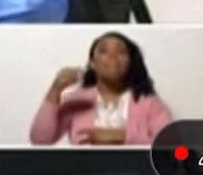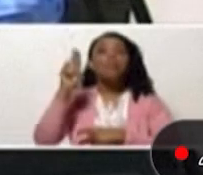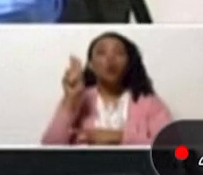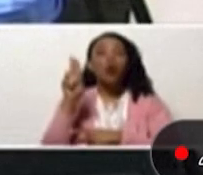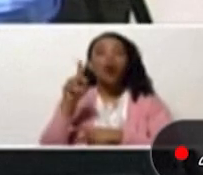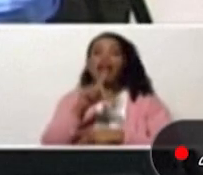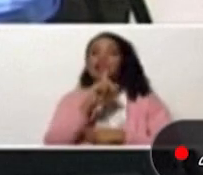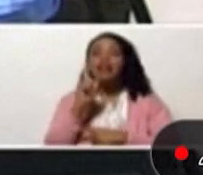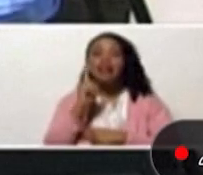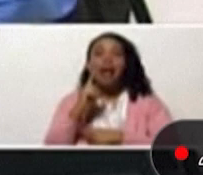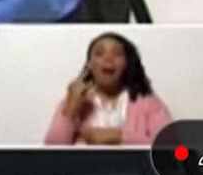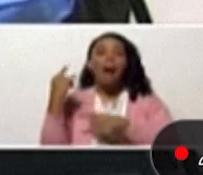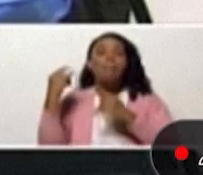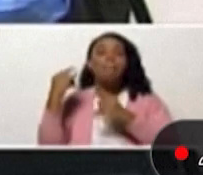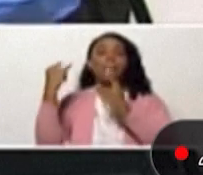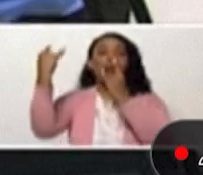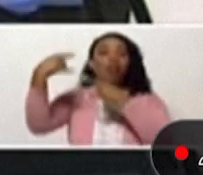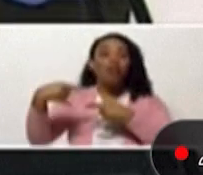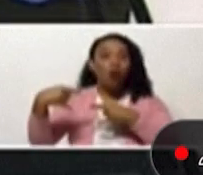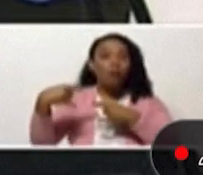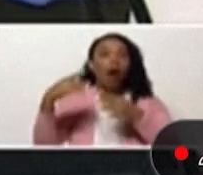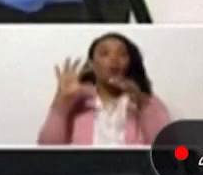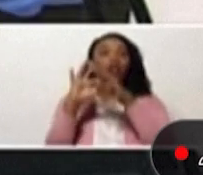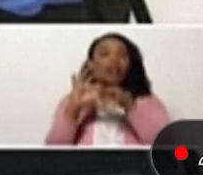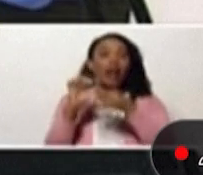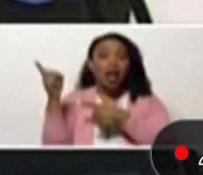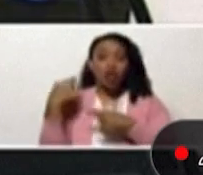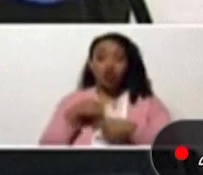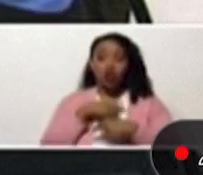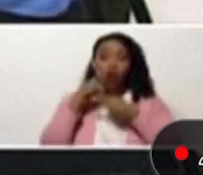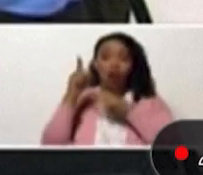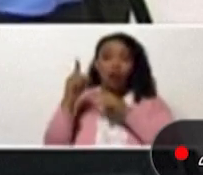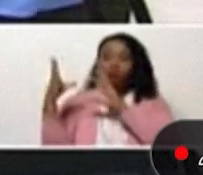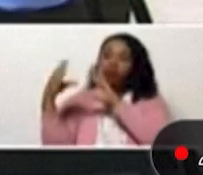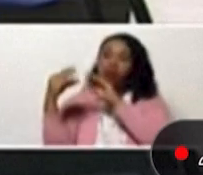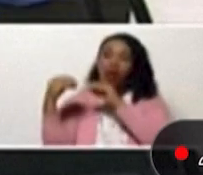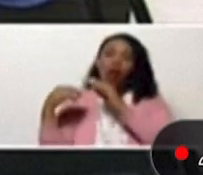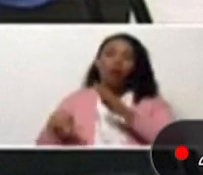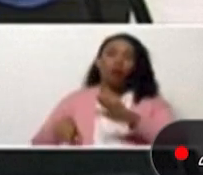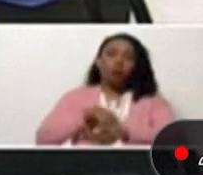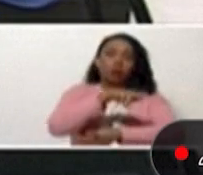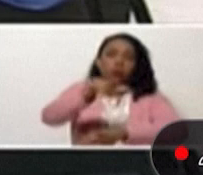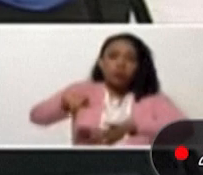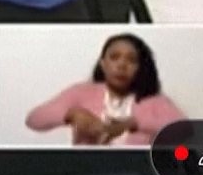unitaria y con ellos hemos venido conversando largos meses